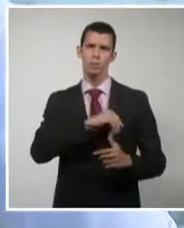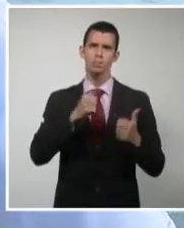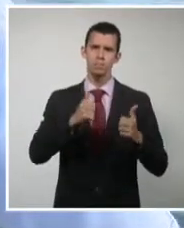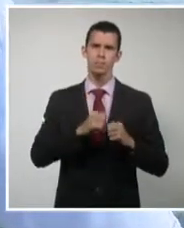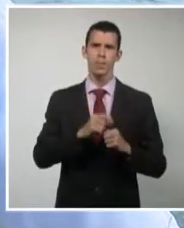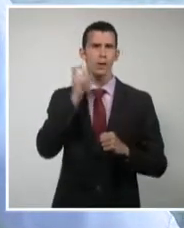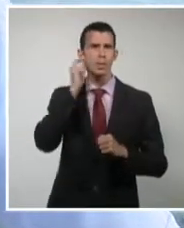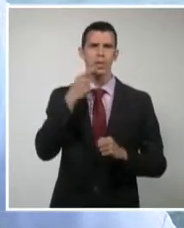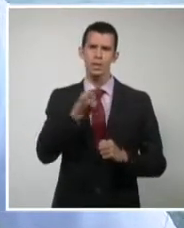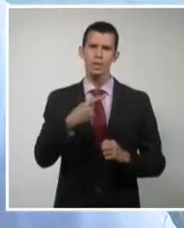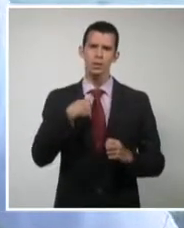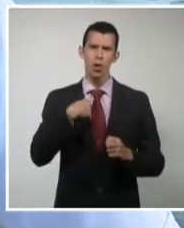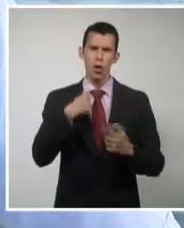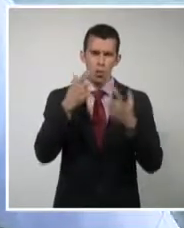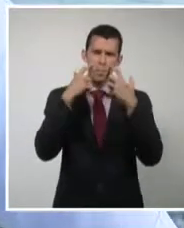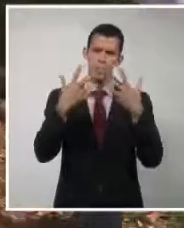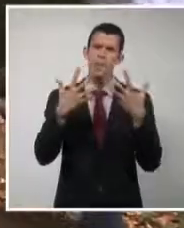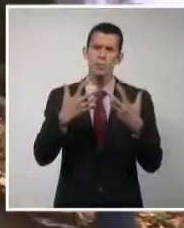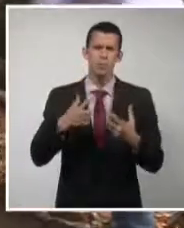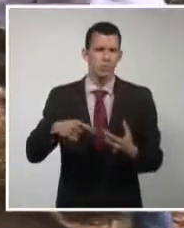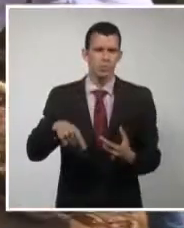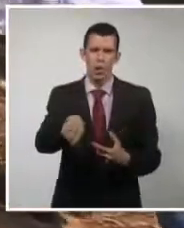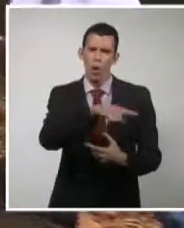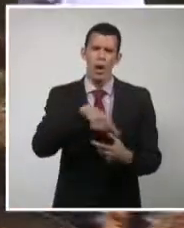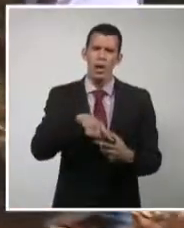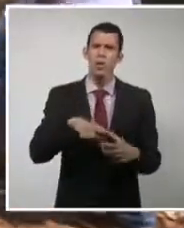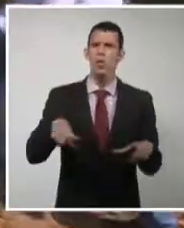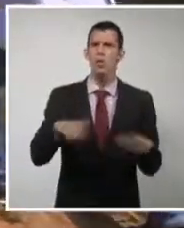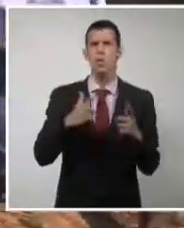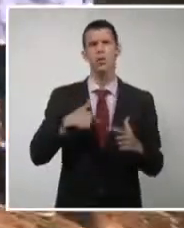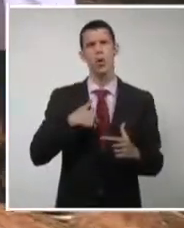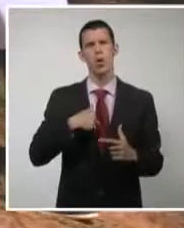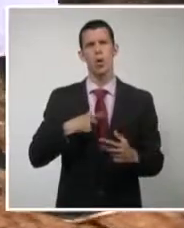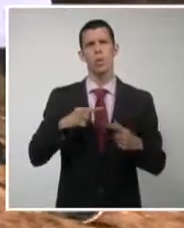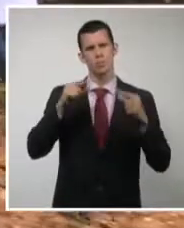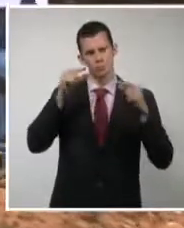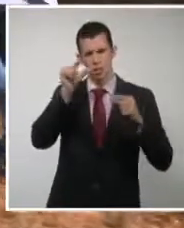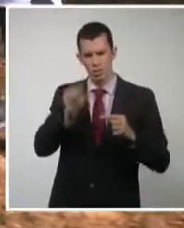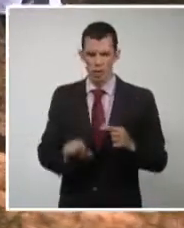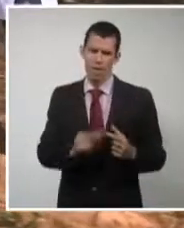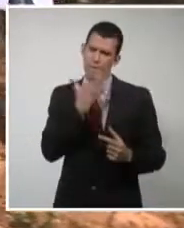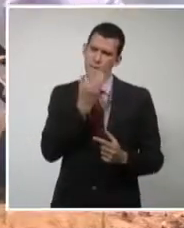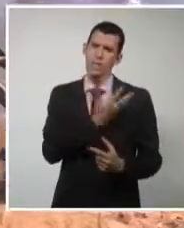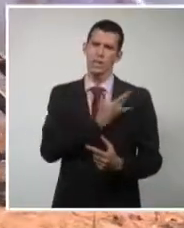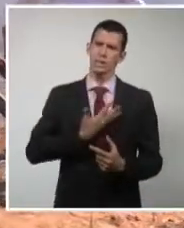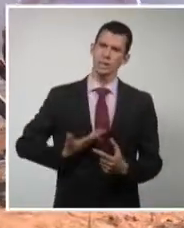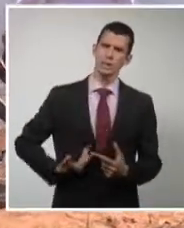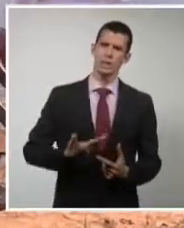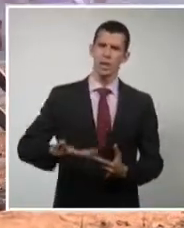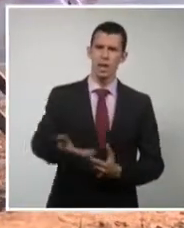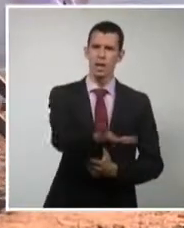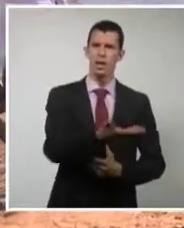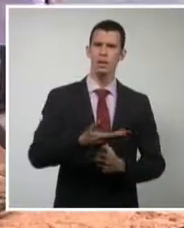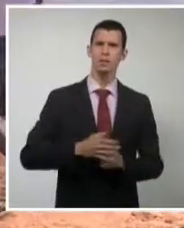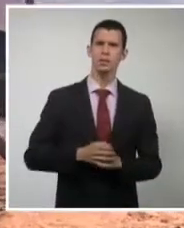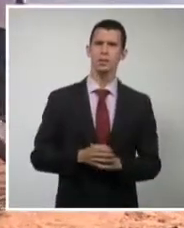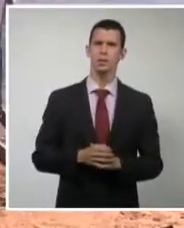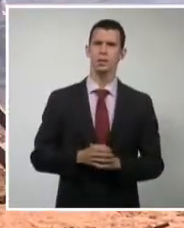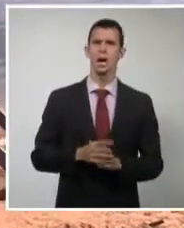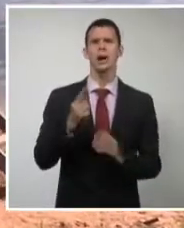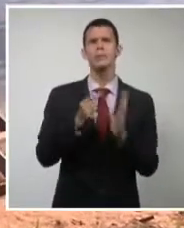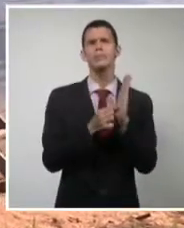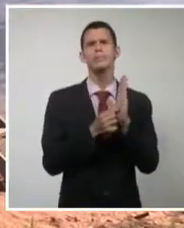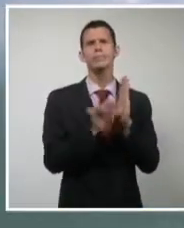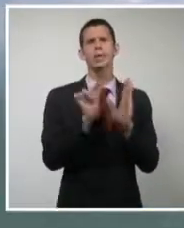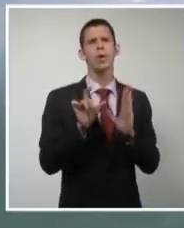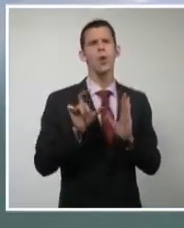porque soy humana principalmente. Quizás por eso nos sorprende un último y simbólico detalle. El barco que cada semana lleva